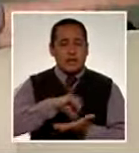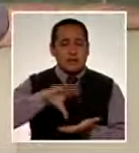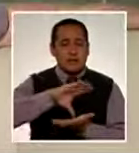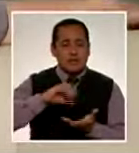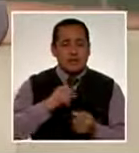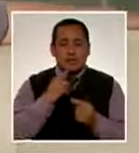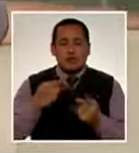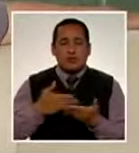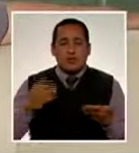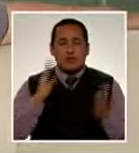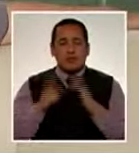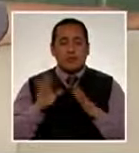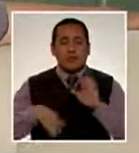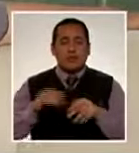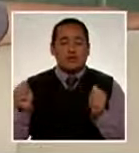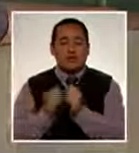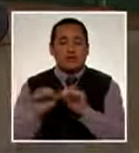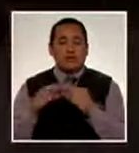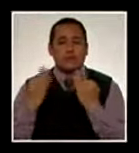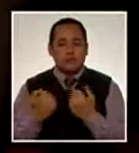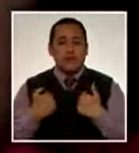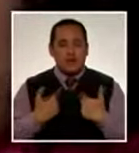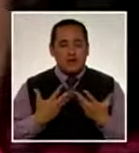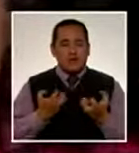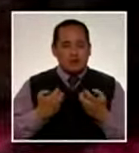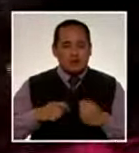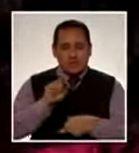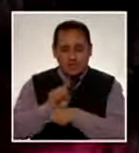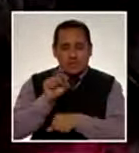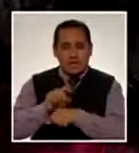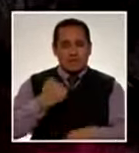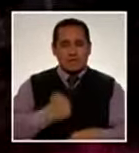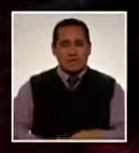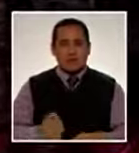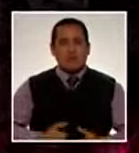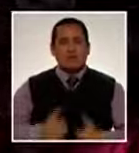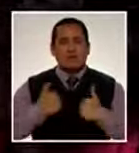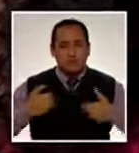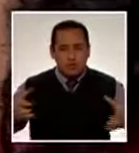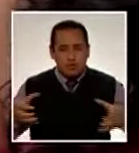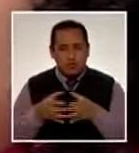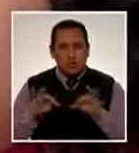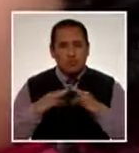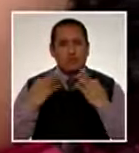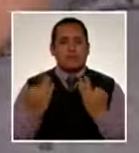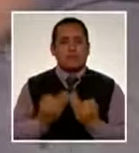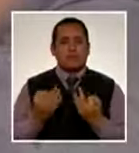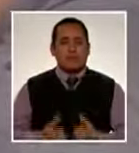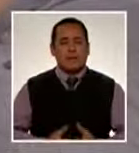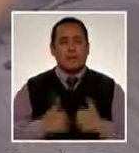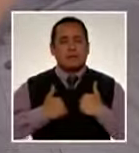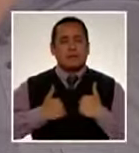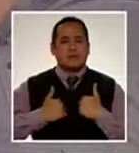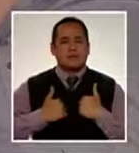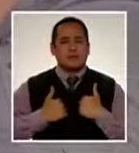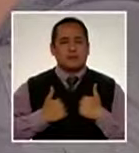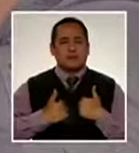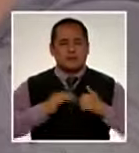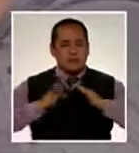capital que no te da tiempo para estar con la familia. Algo que yo trato de enseñarles a los hijos es vivir en familia, vivir